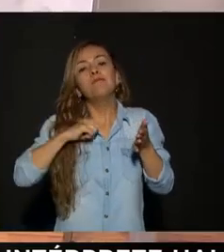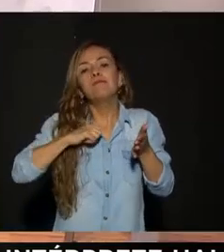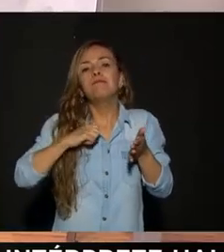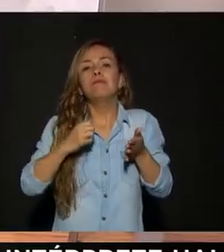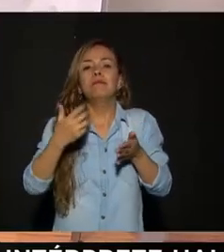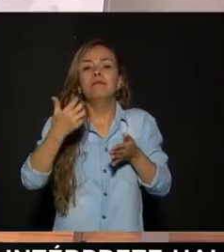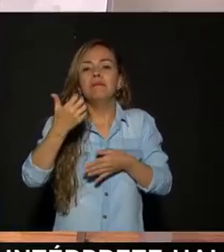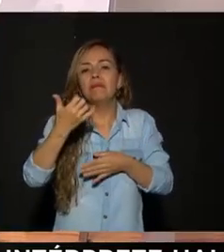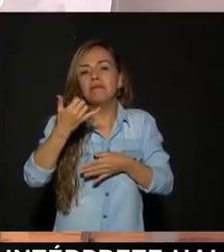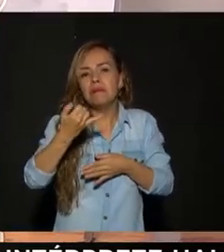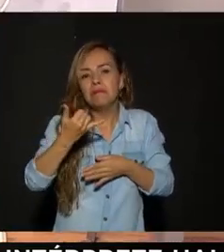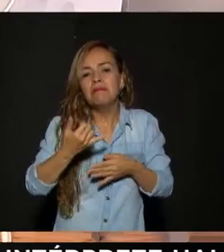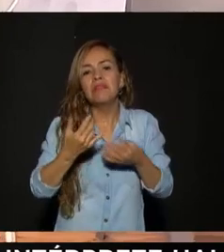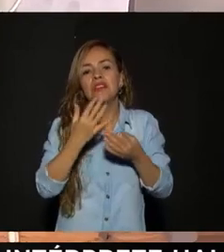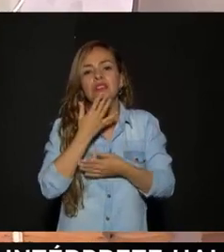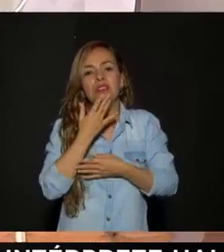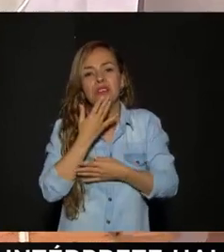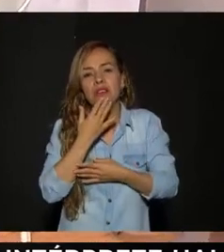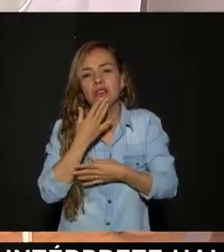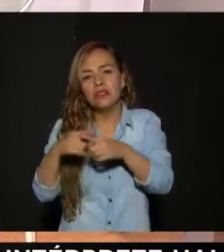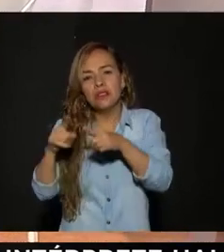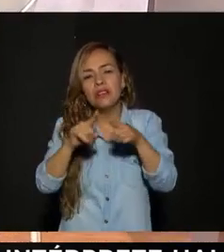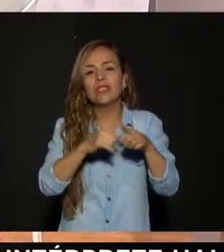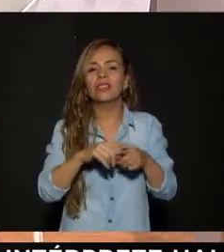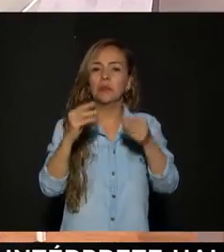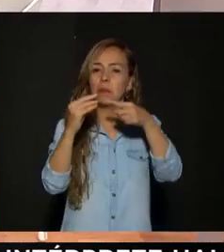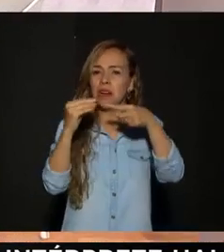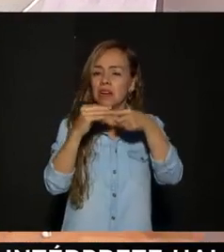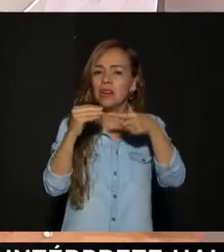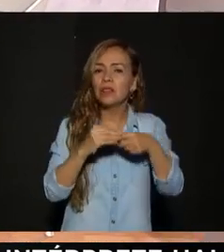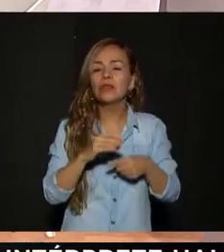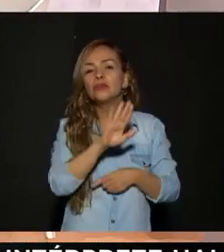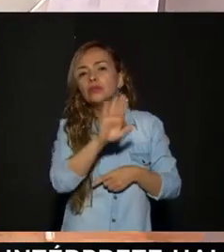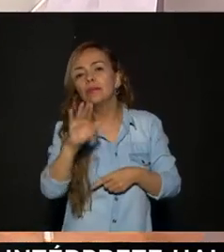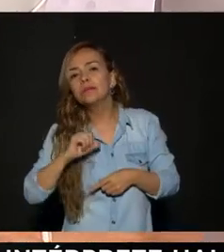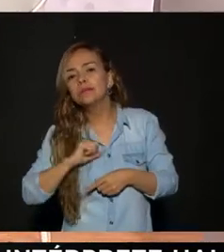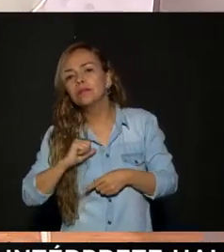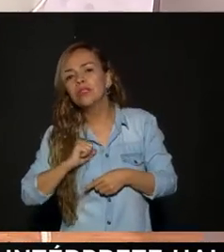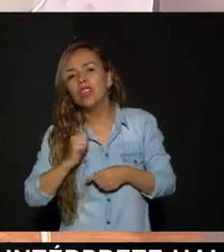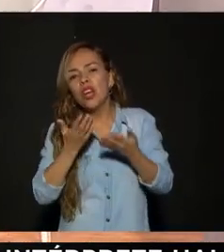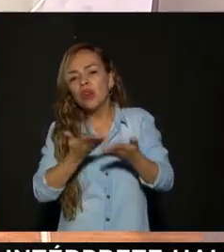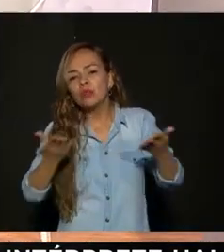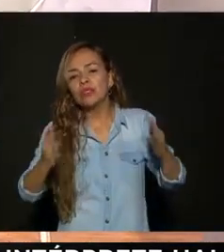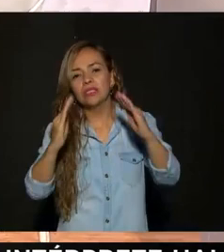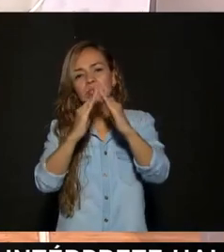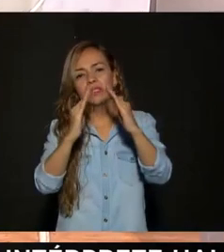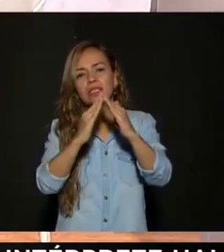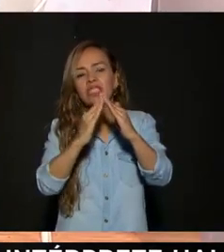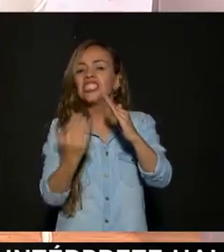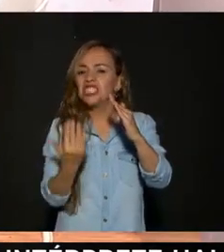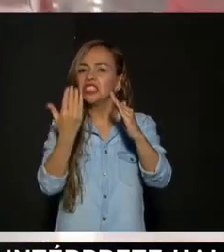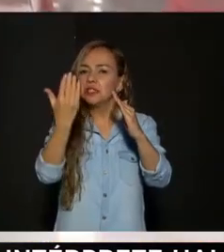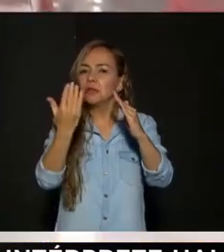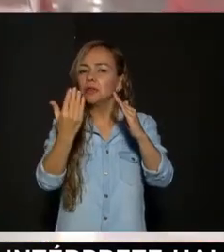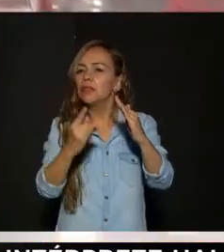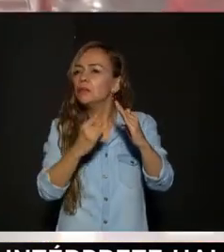colores, marcadores, lo que ustedes decidan. Si hay algún tipo de instrumento en casa que nos cuente un poco, digamos, o que nos